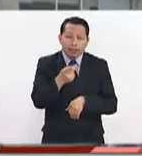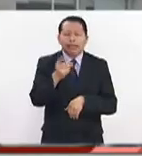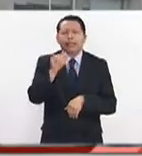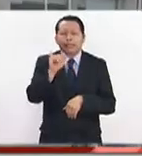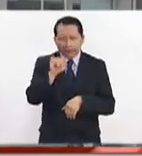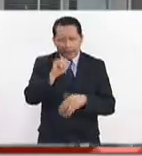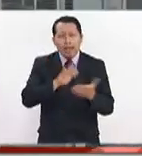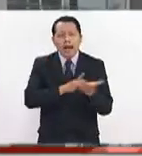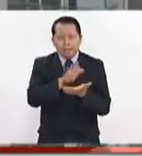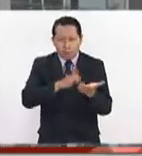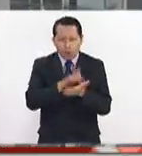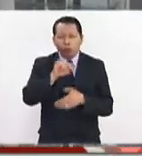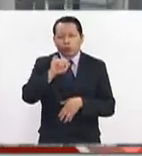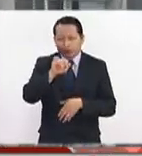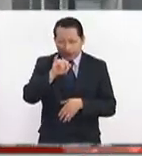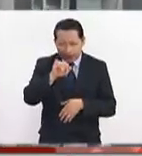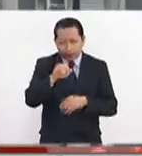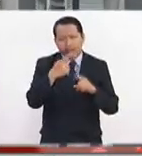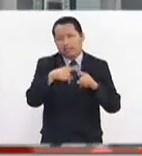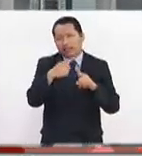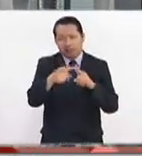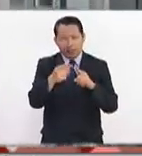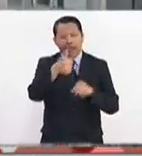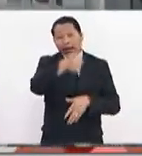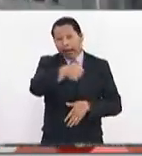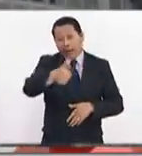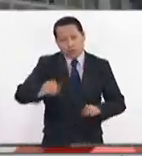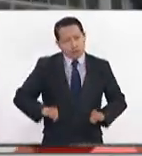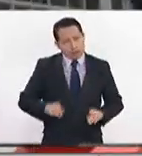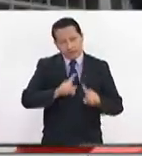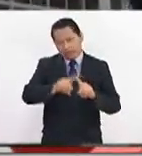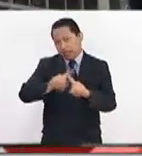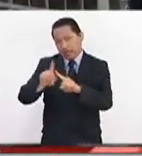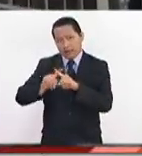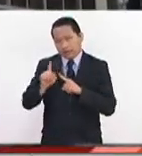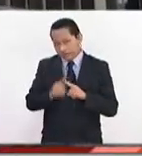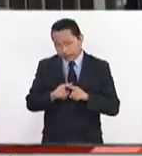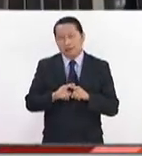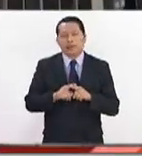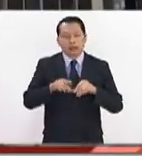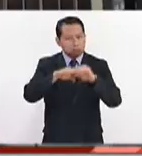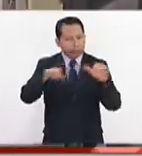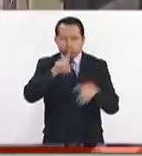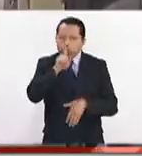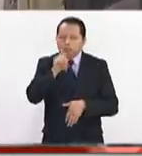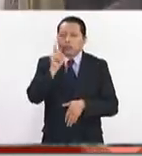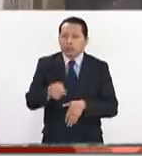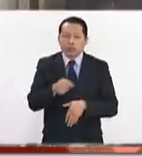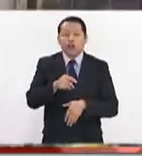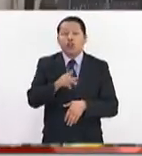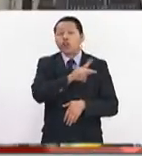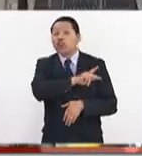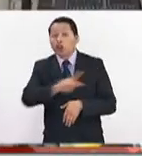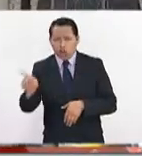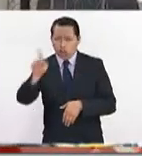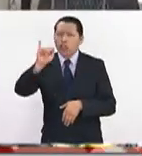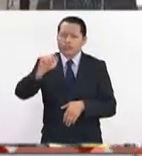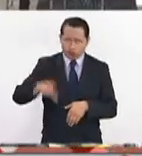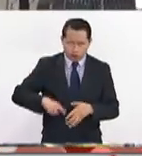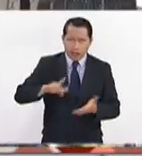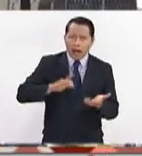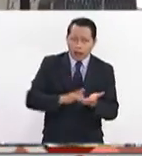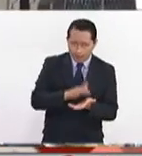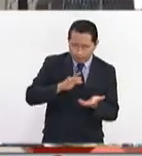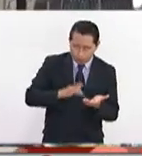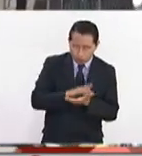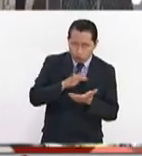les va a apoyar en distintas medidas y que todos los sectores de la población van a contar con apoyo gubernamental y